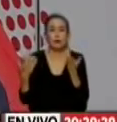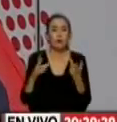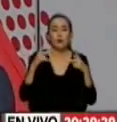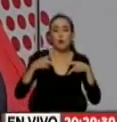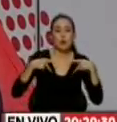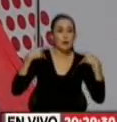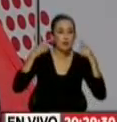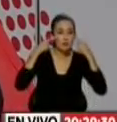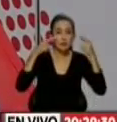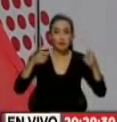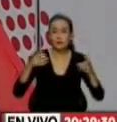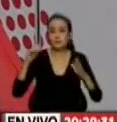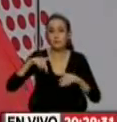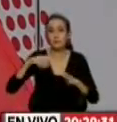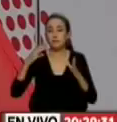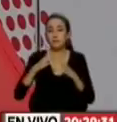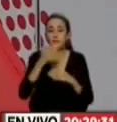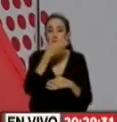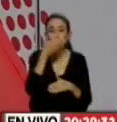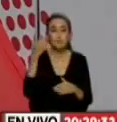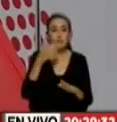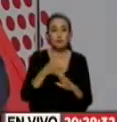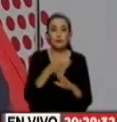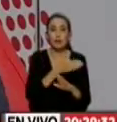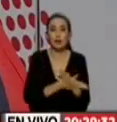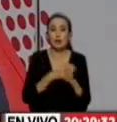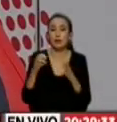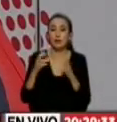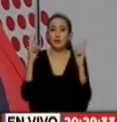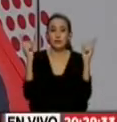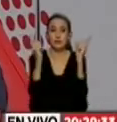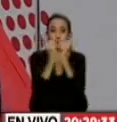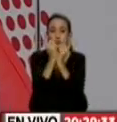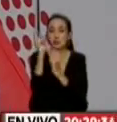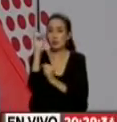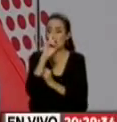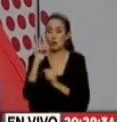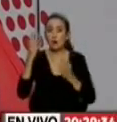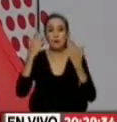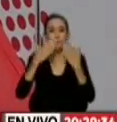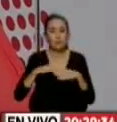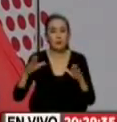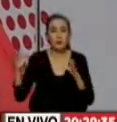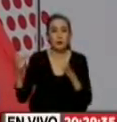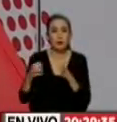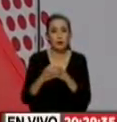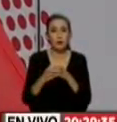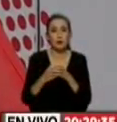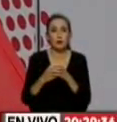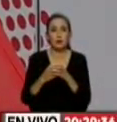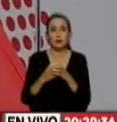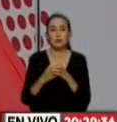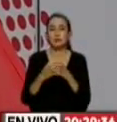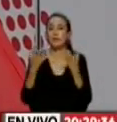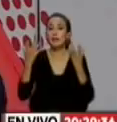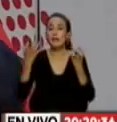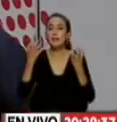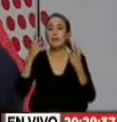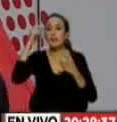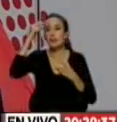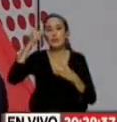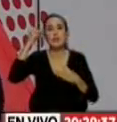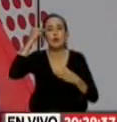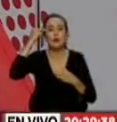podían tener los venezolanos, que aún así eran mejor que las condiciones que encontraban en Venezuela. Y por eso lo que el régimen intenta hacer ahora